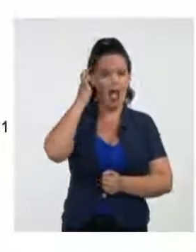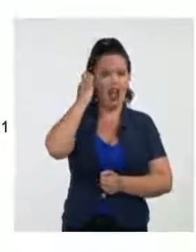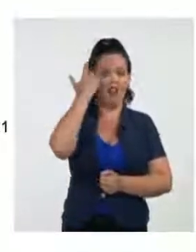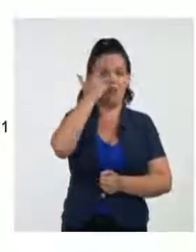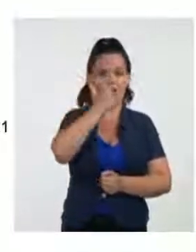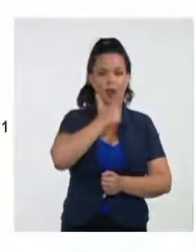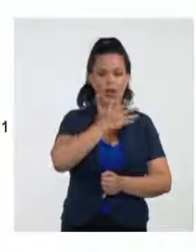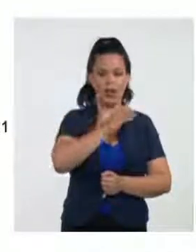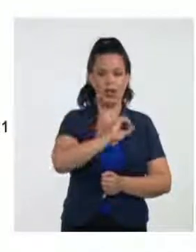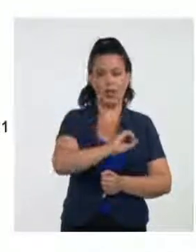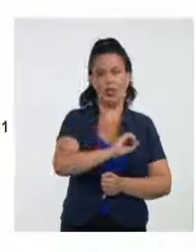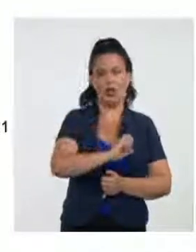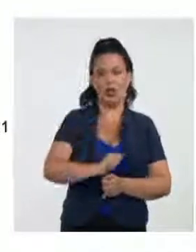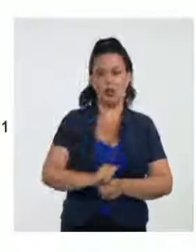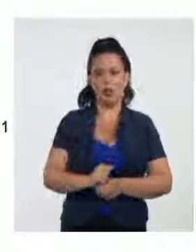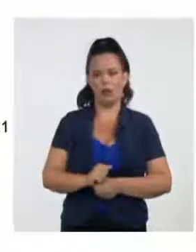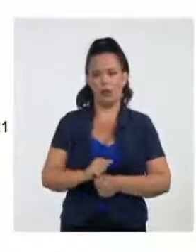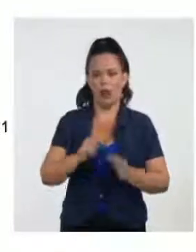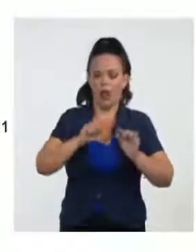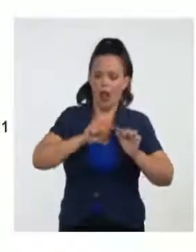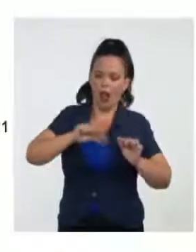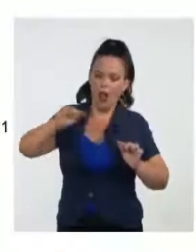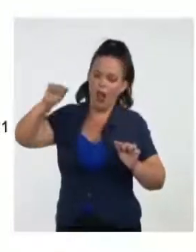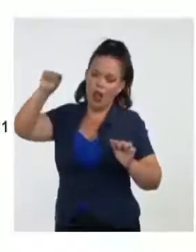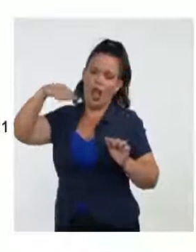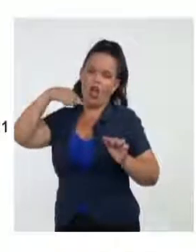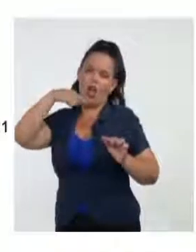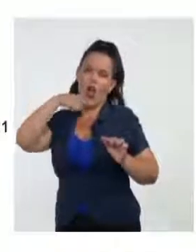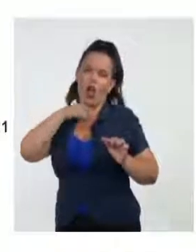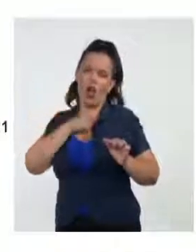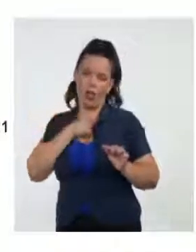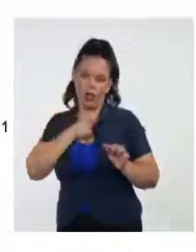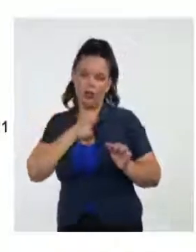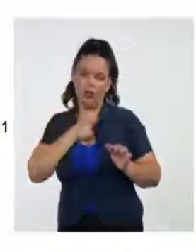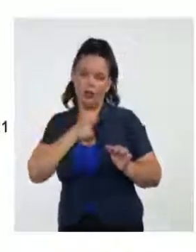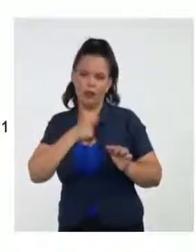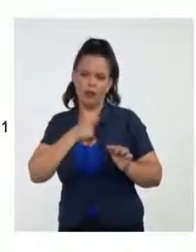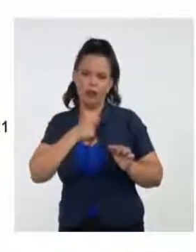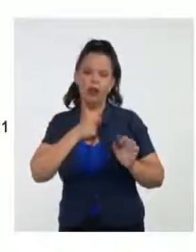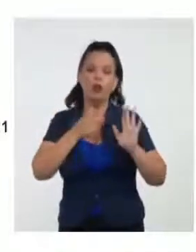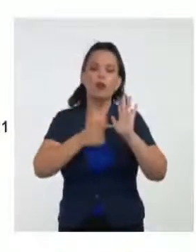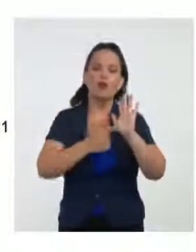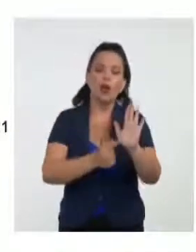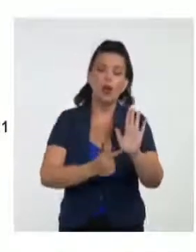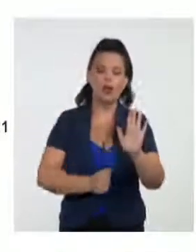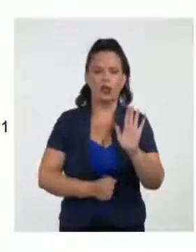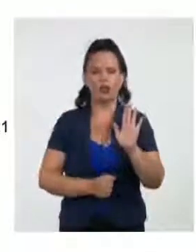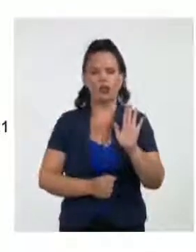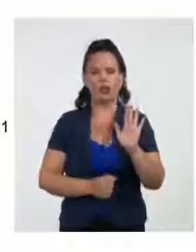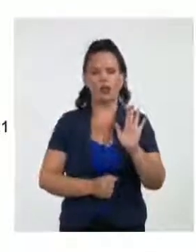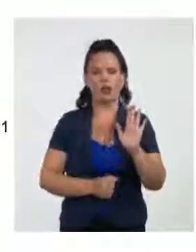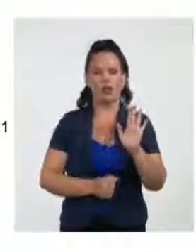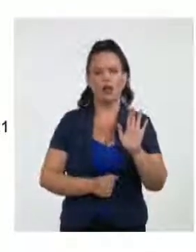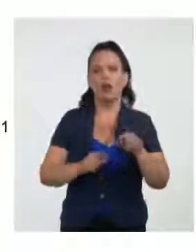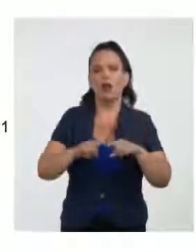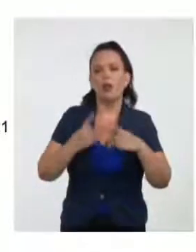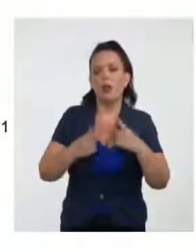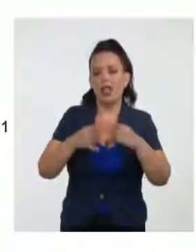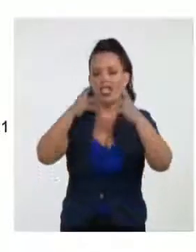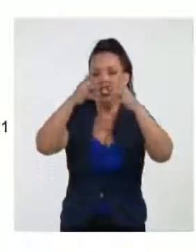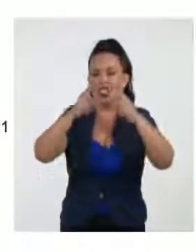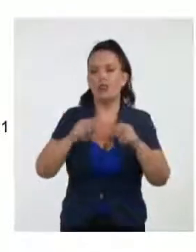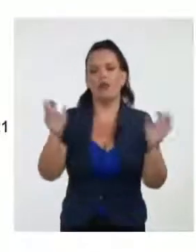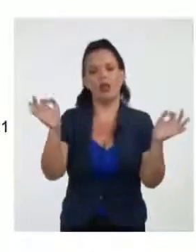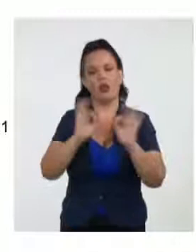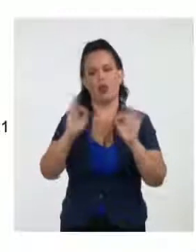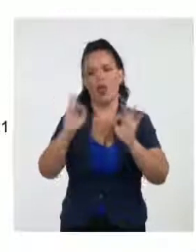sólida representa, en todos los casos que vamos a presentar, representa que no se ha vacunado. Es decir, se ve ahí, por ejemplo, que si no se